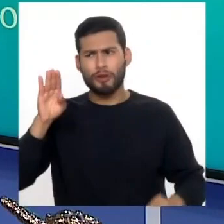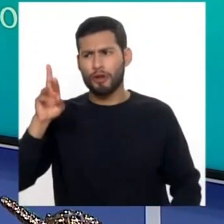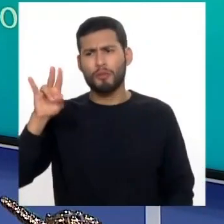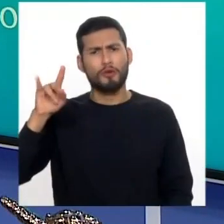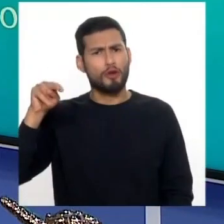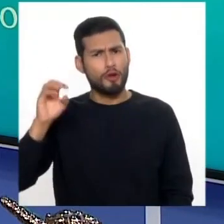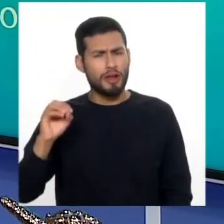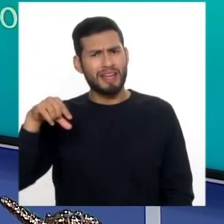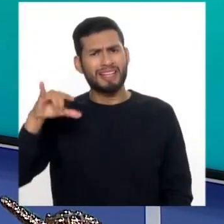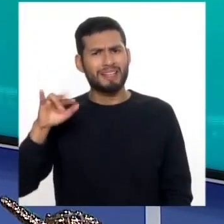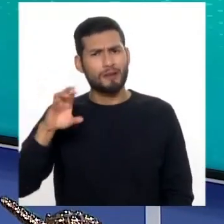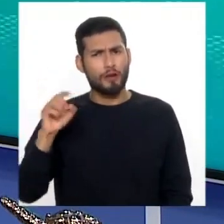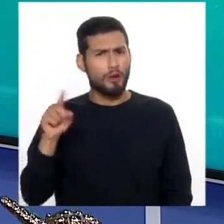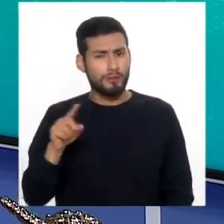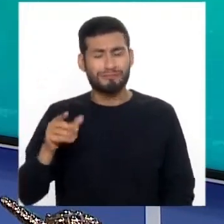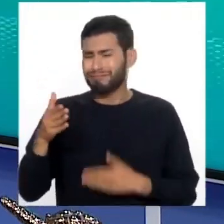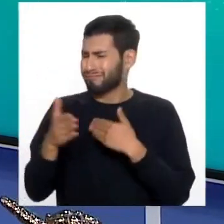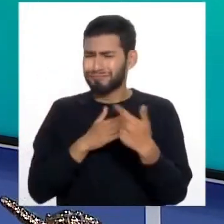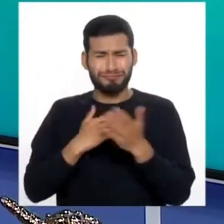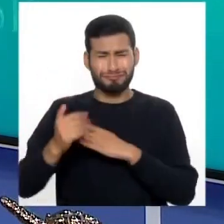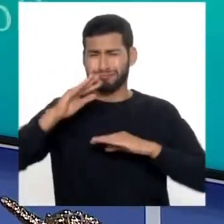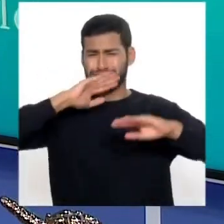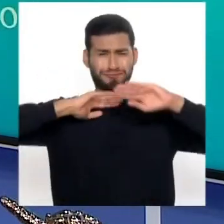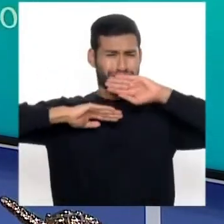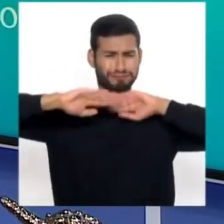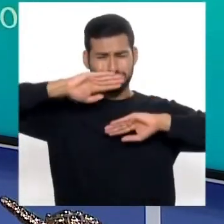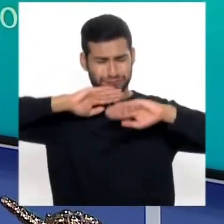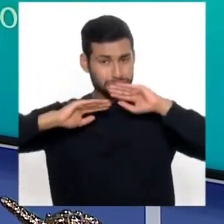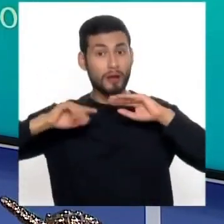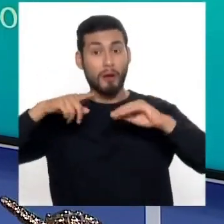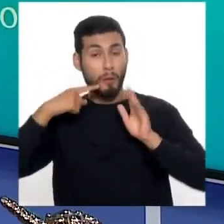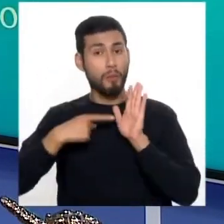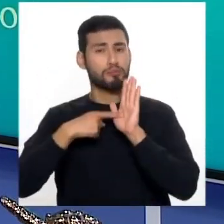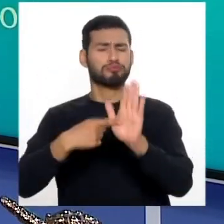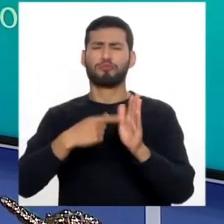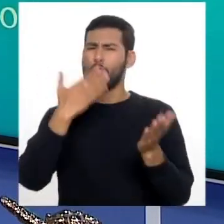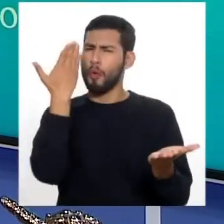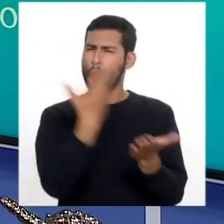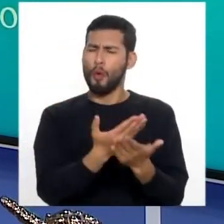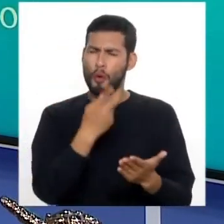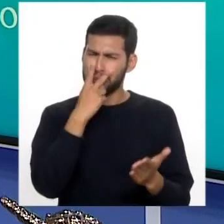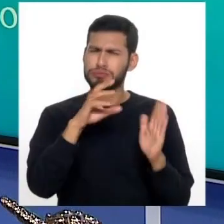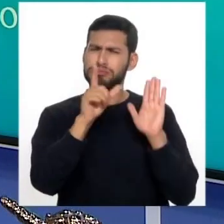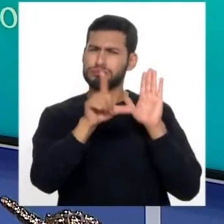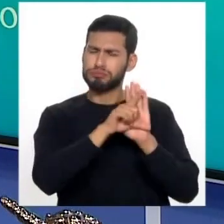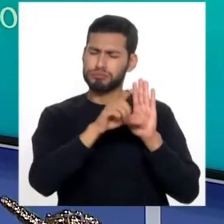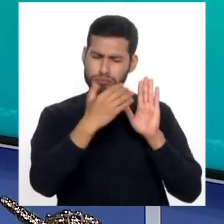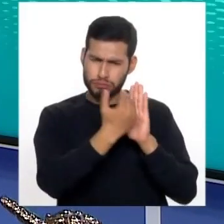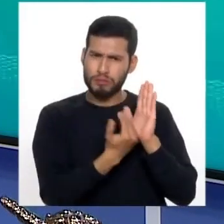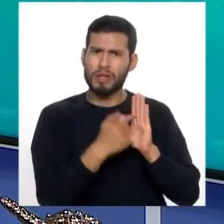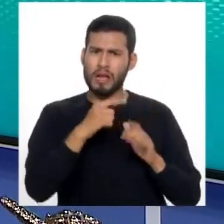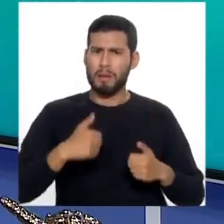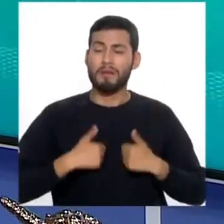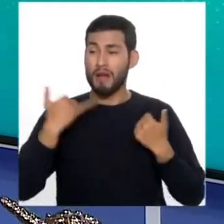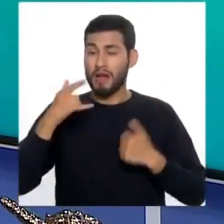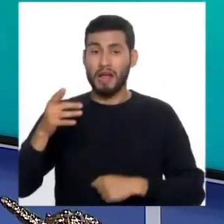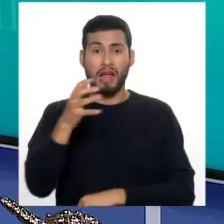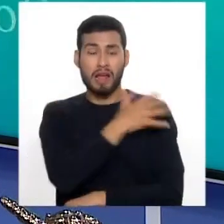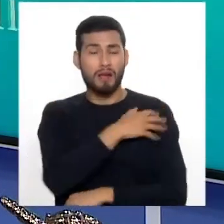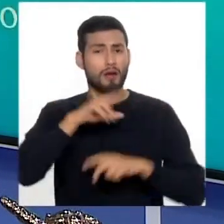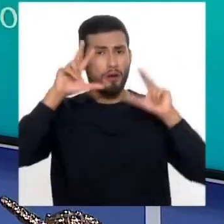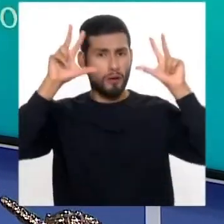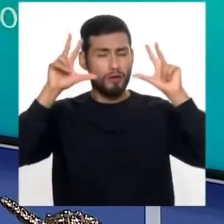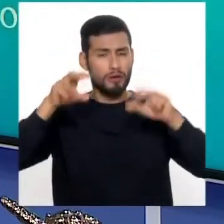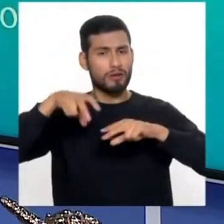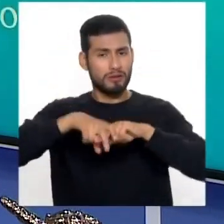Bruno Quirós, que a pesar de la adversidad nos da una gran lección de vida y ahora es el capitán de la Selección Nacional de